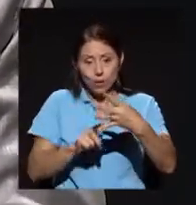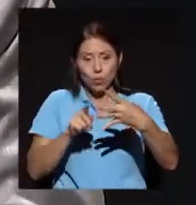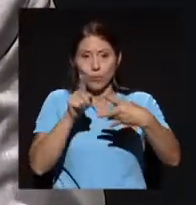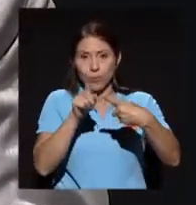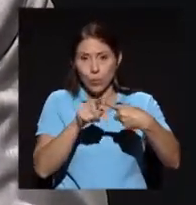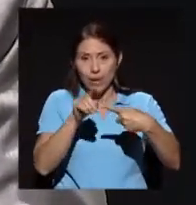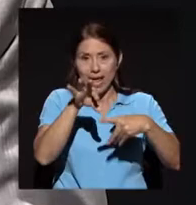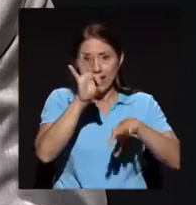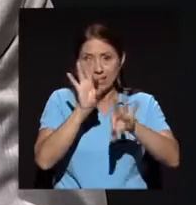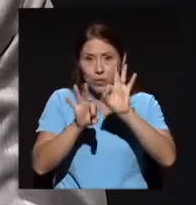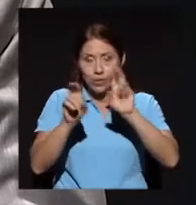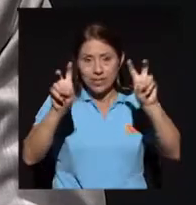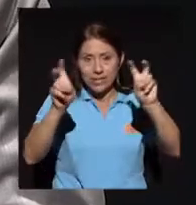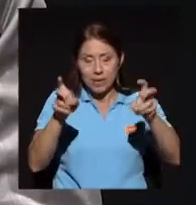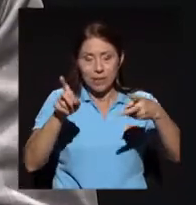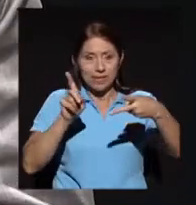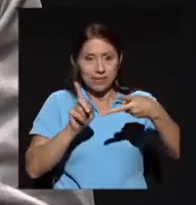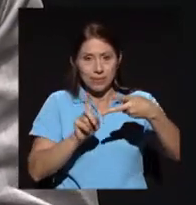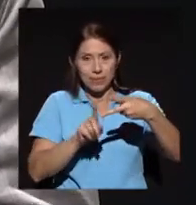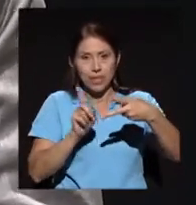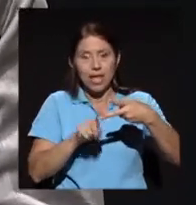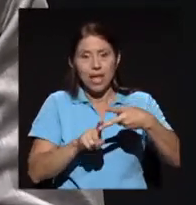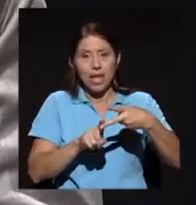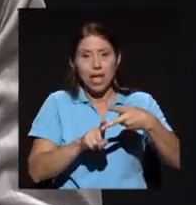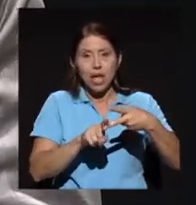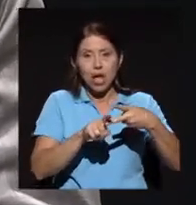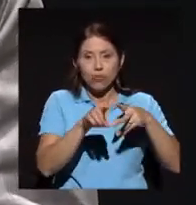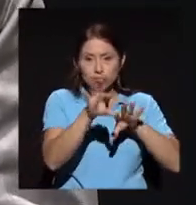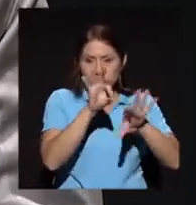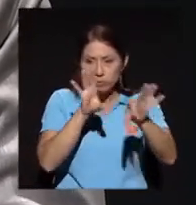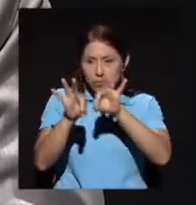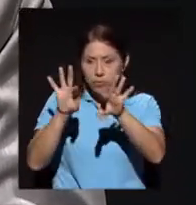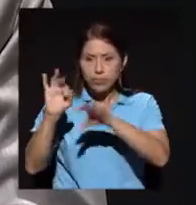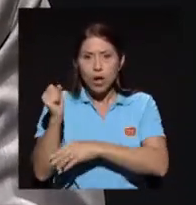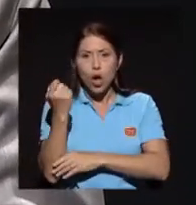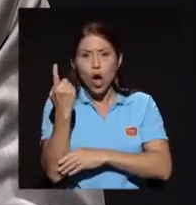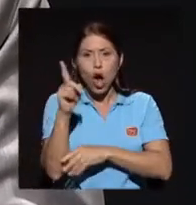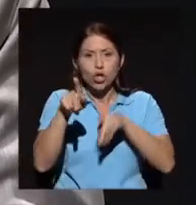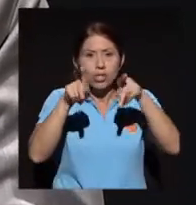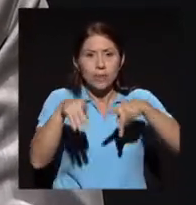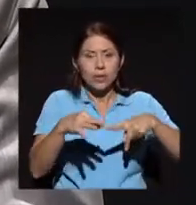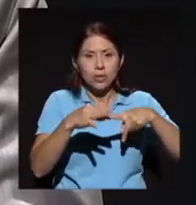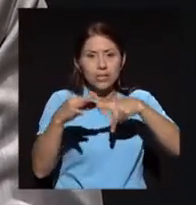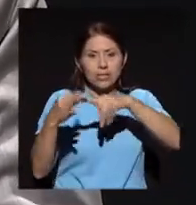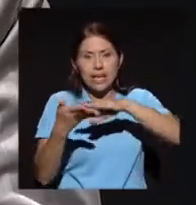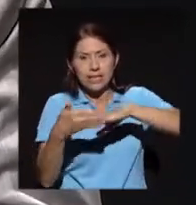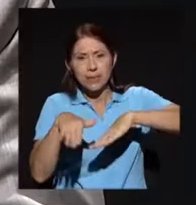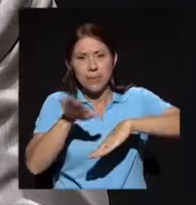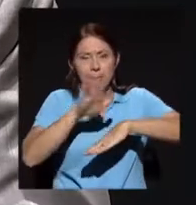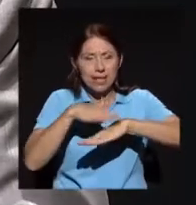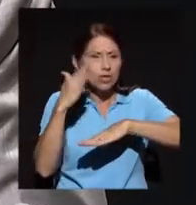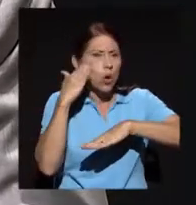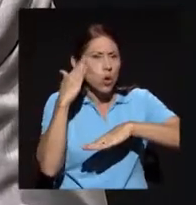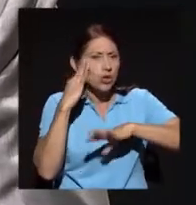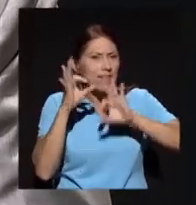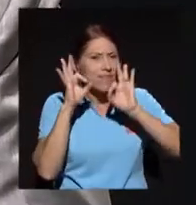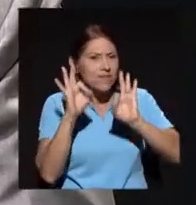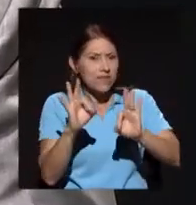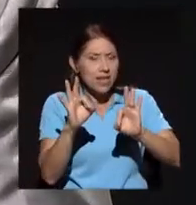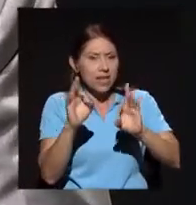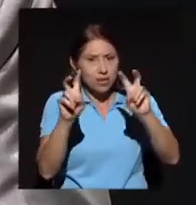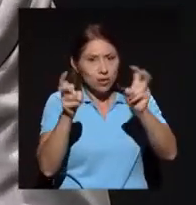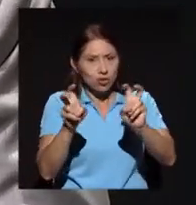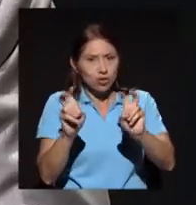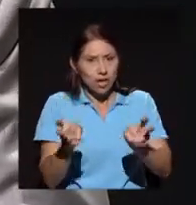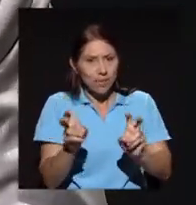y otra donde convocamos a once expertos que conocen profundamente esos temas y que entonces le hicieron